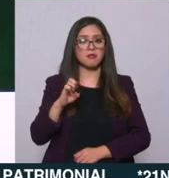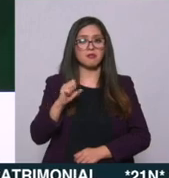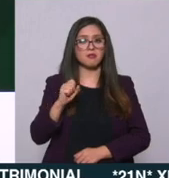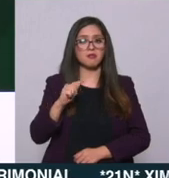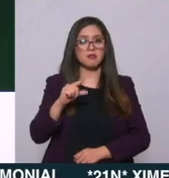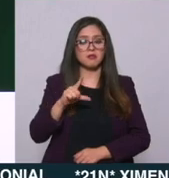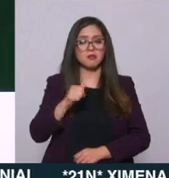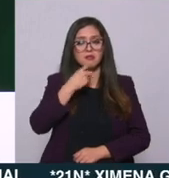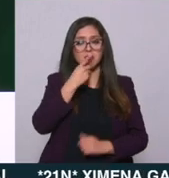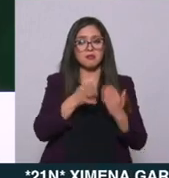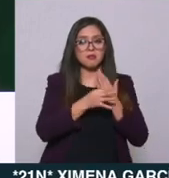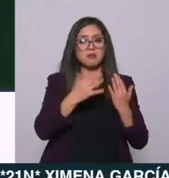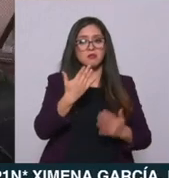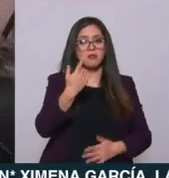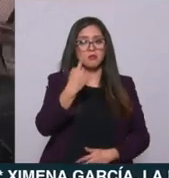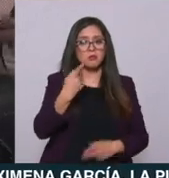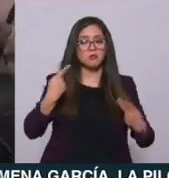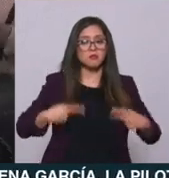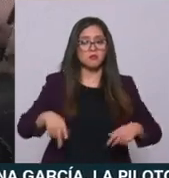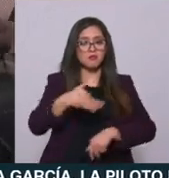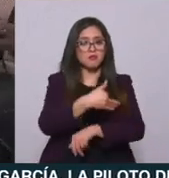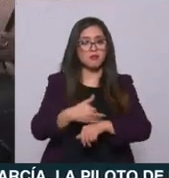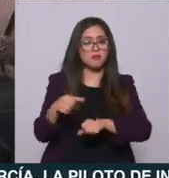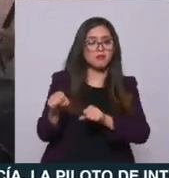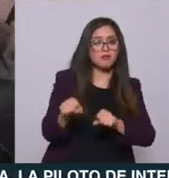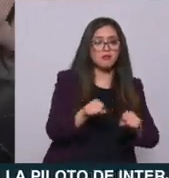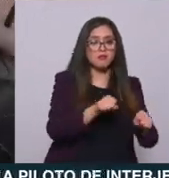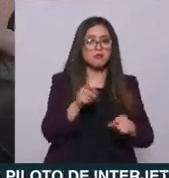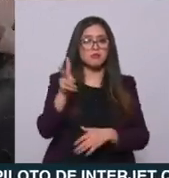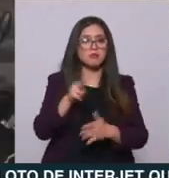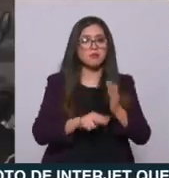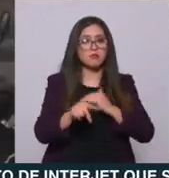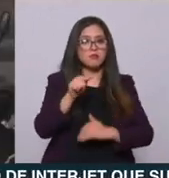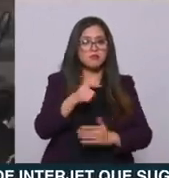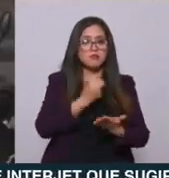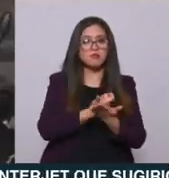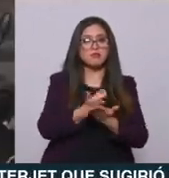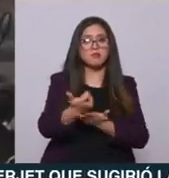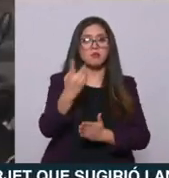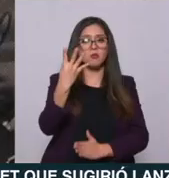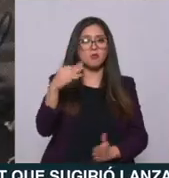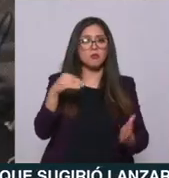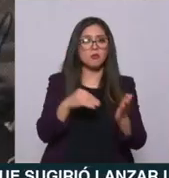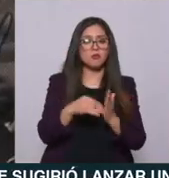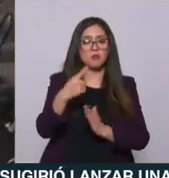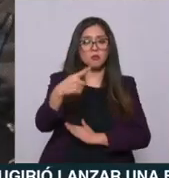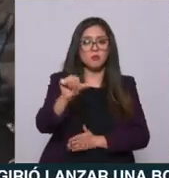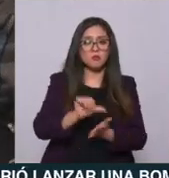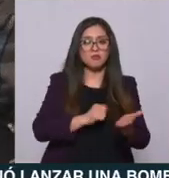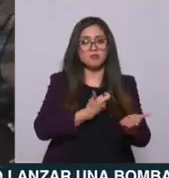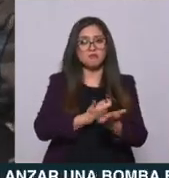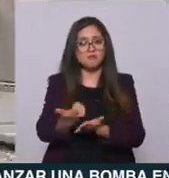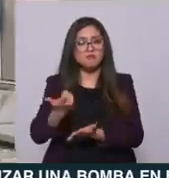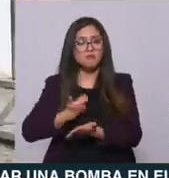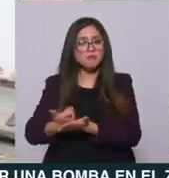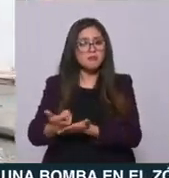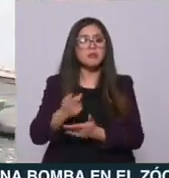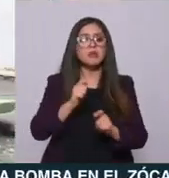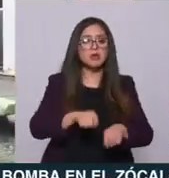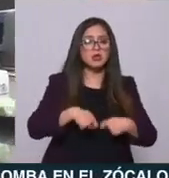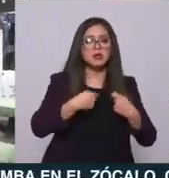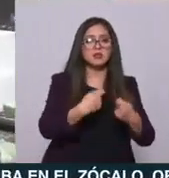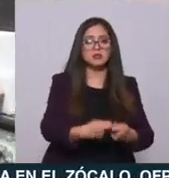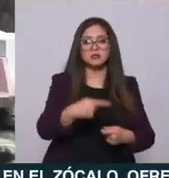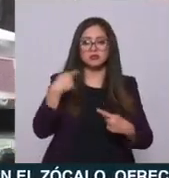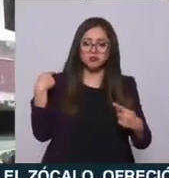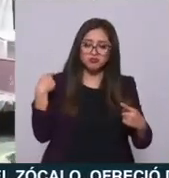fecha 51 familiares de víctimas del sismo de 2017 reciben un apoyo de 4,000 pesos al mes. Este recurso será otorgado